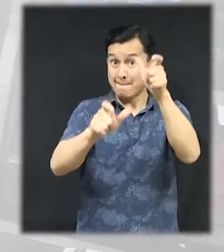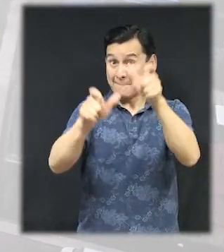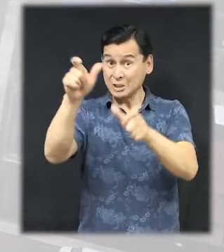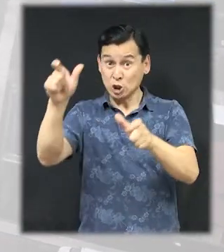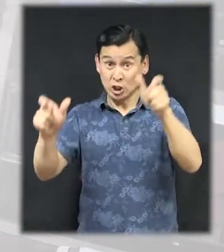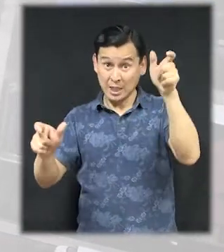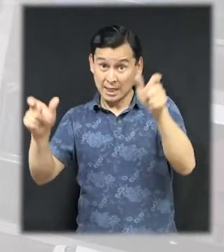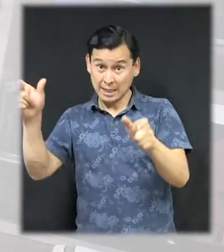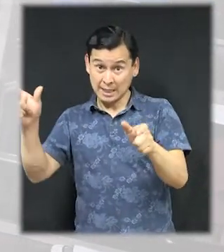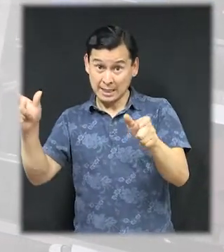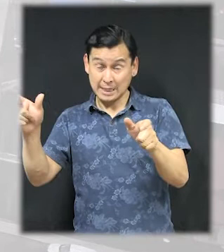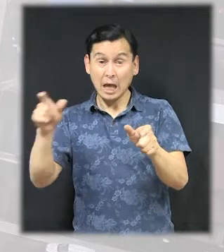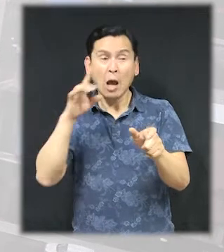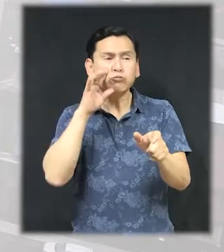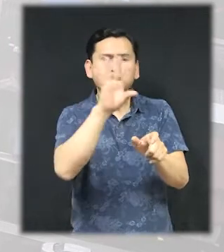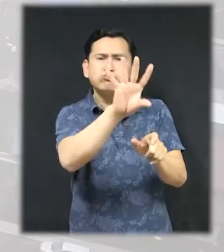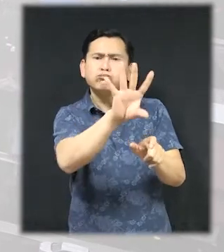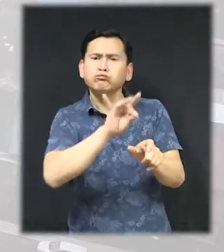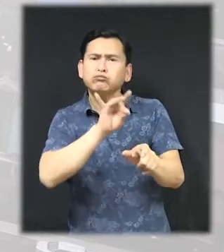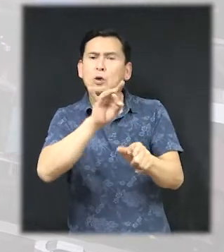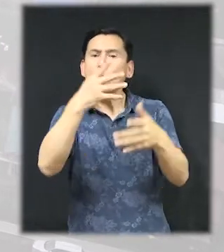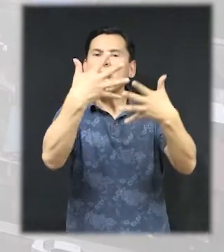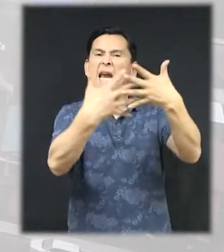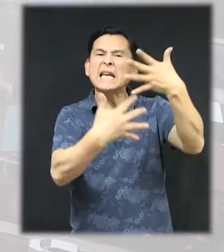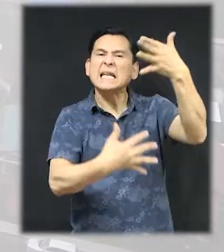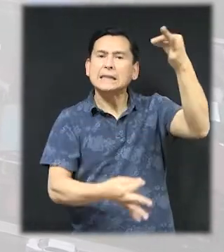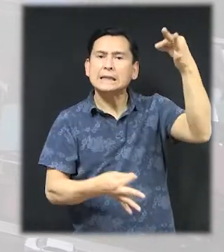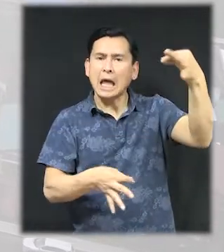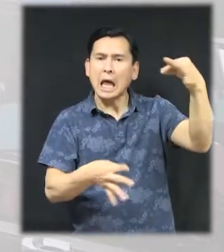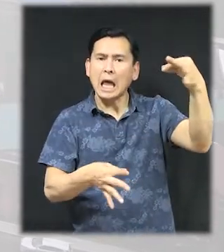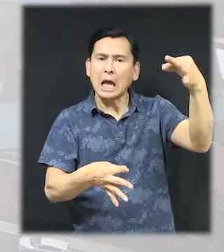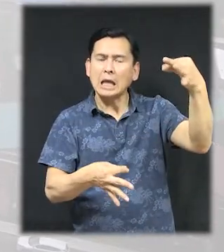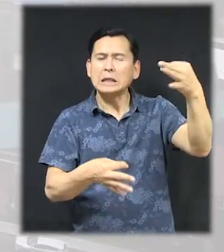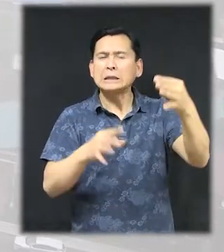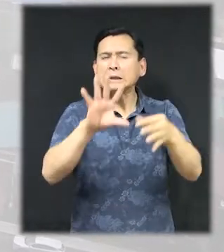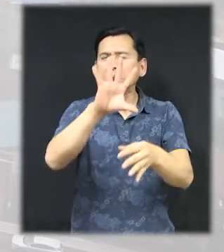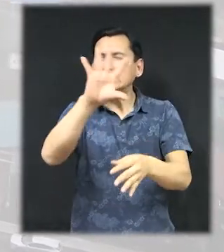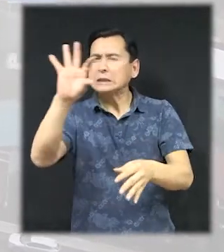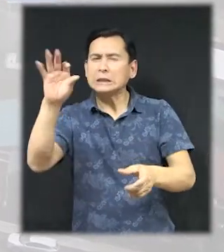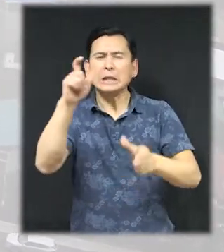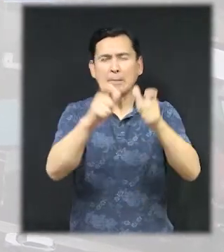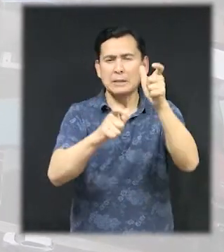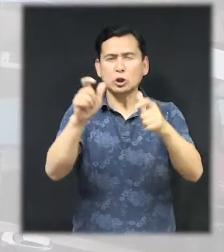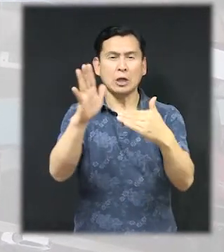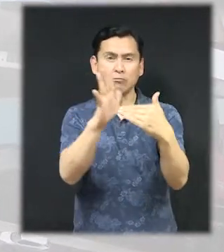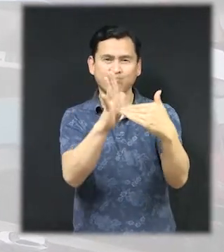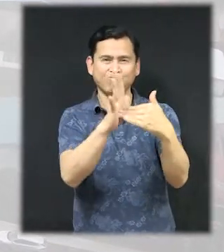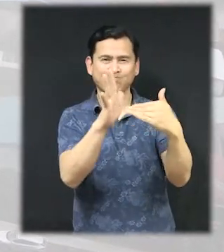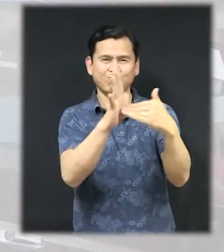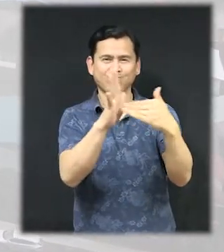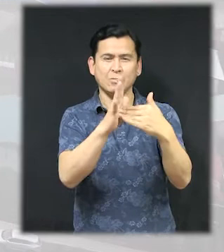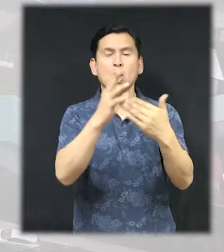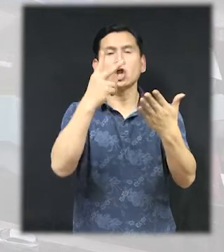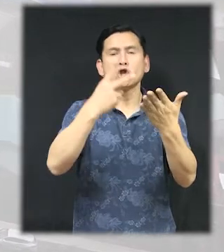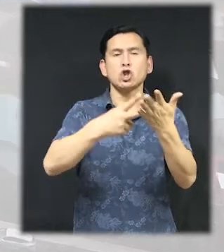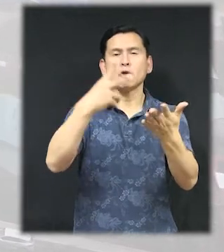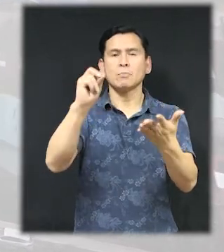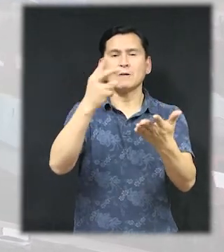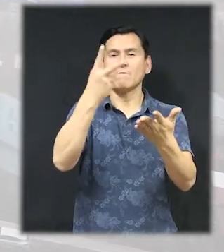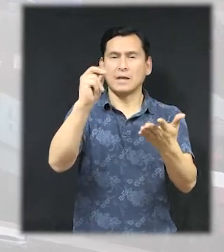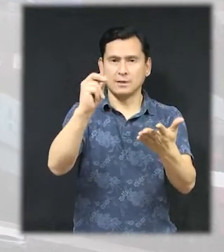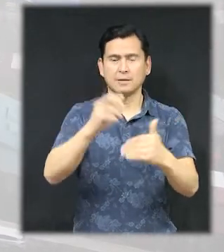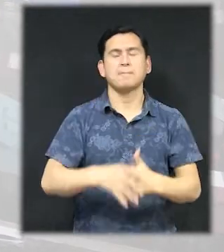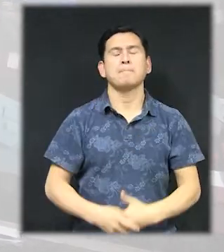y el resto de las personas que han sido identificadas en una lista de espera del orden de 500